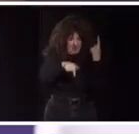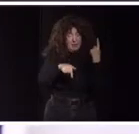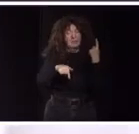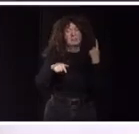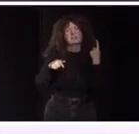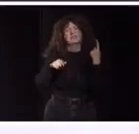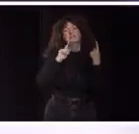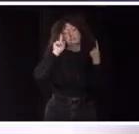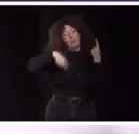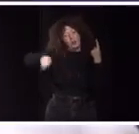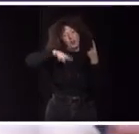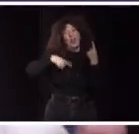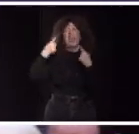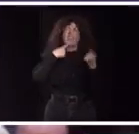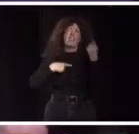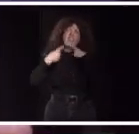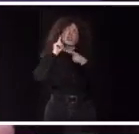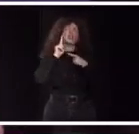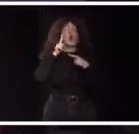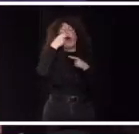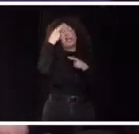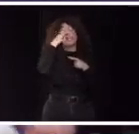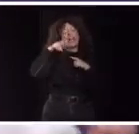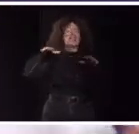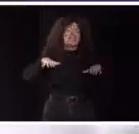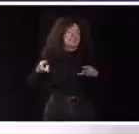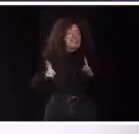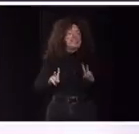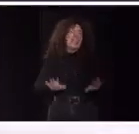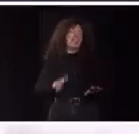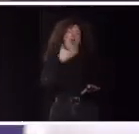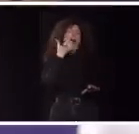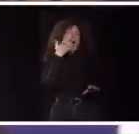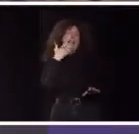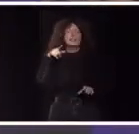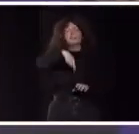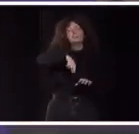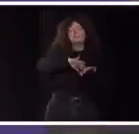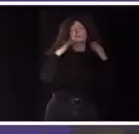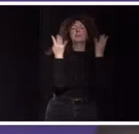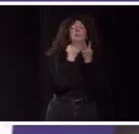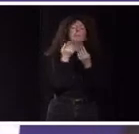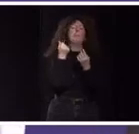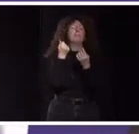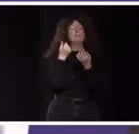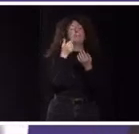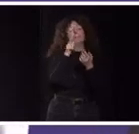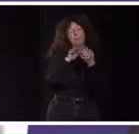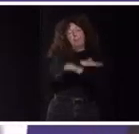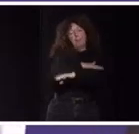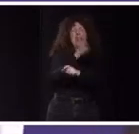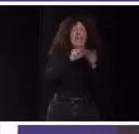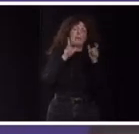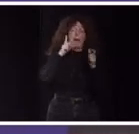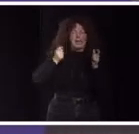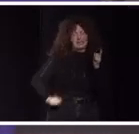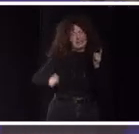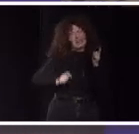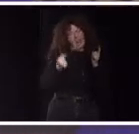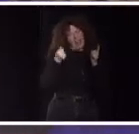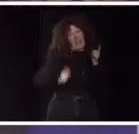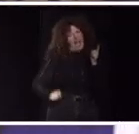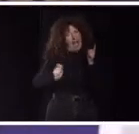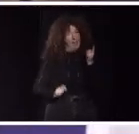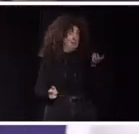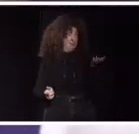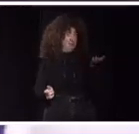decían, solo os importan los sillones, queréis sentaros en un consejo de ministros para ganar mucho dinero. Nosotras hemos